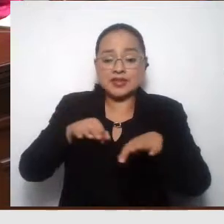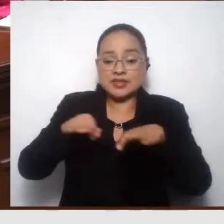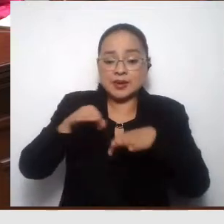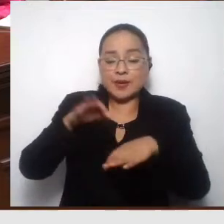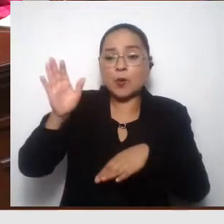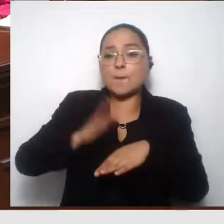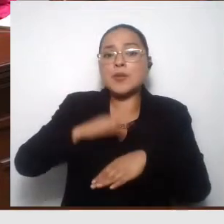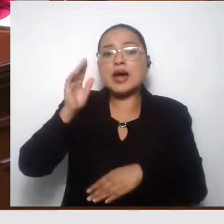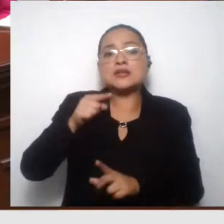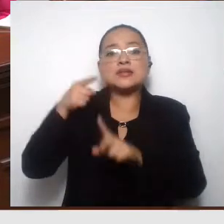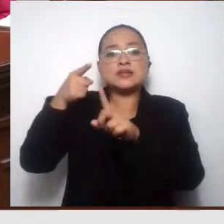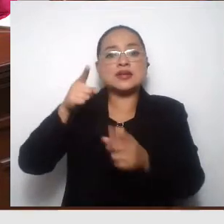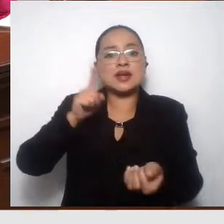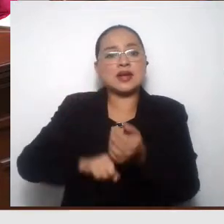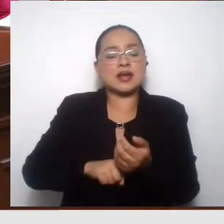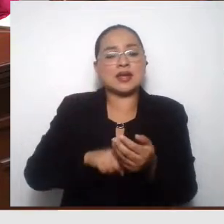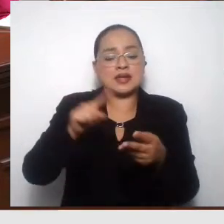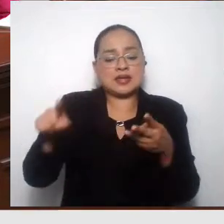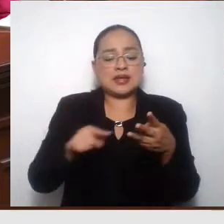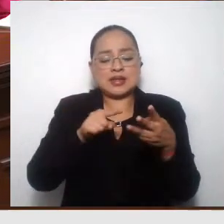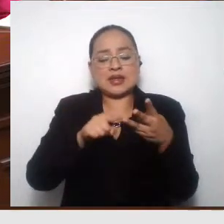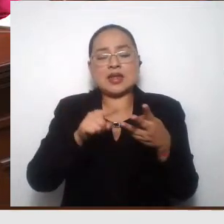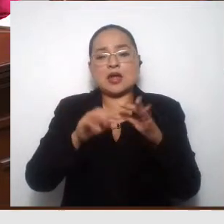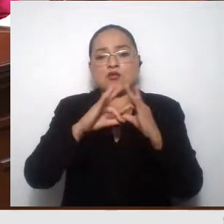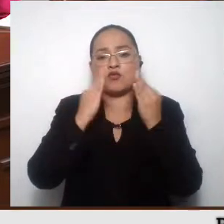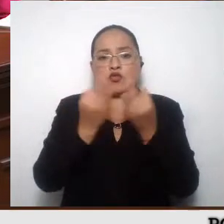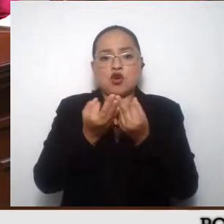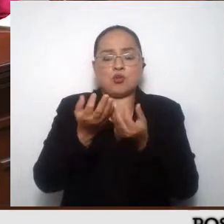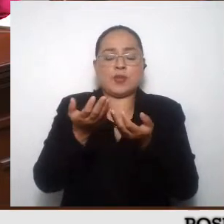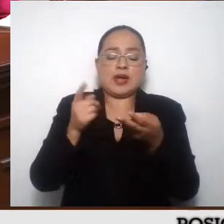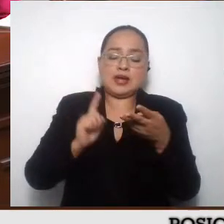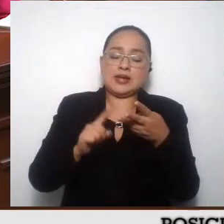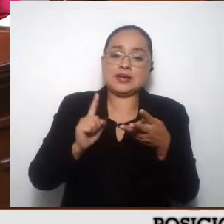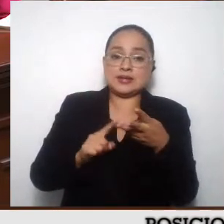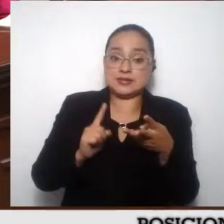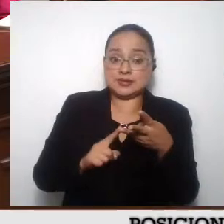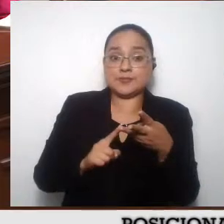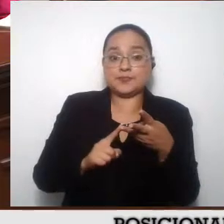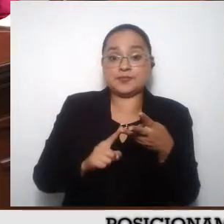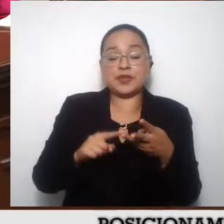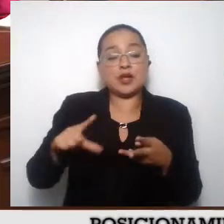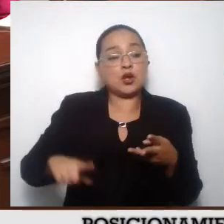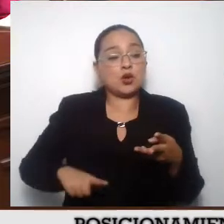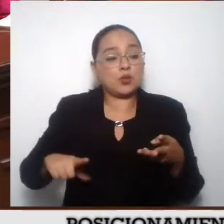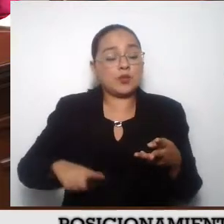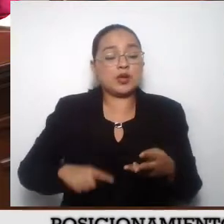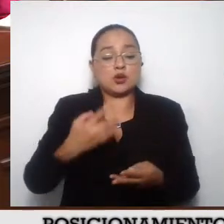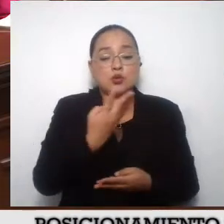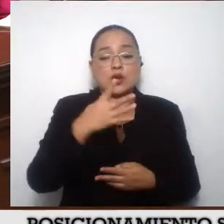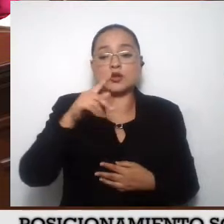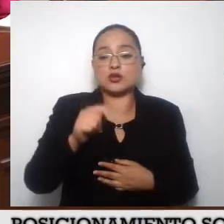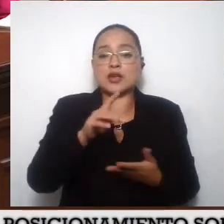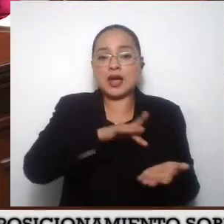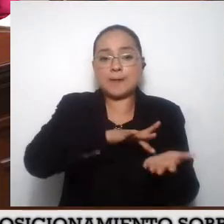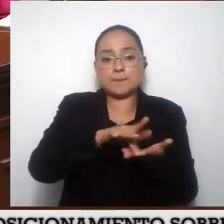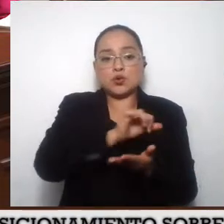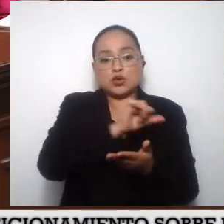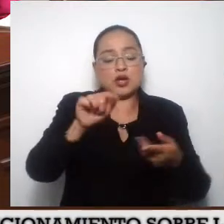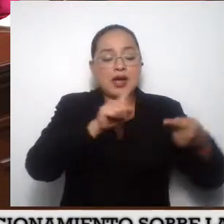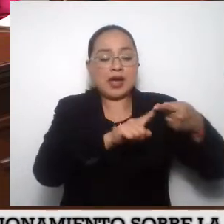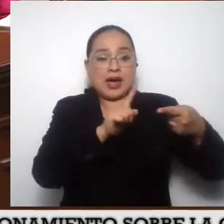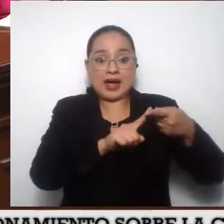al sector terciario. Por eso el gobierno, la Cuarta Transformación, ha apoyado con sus programas sociales al sector primario,